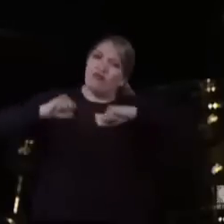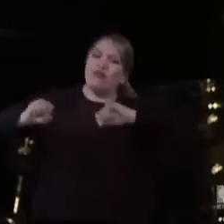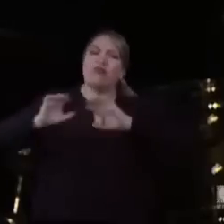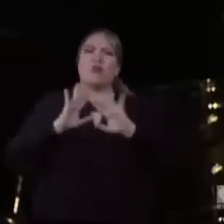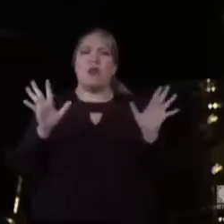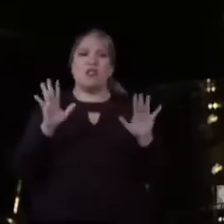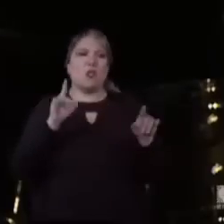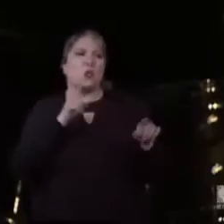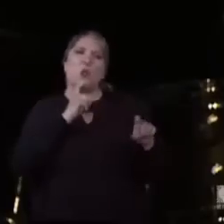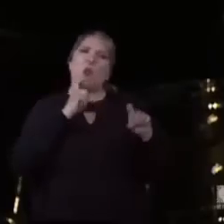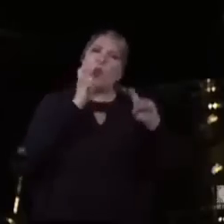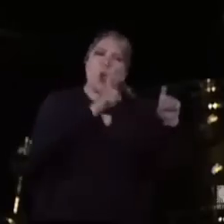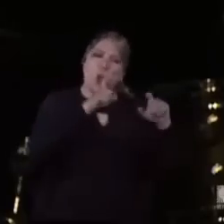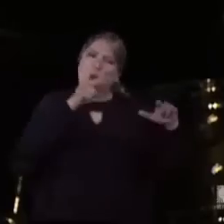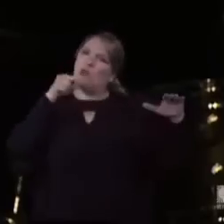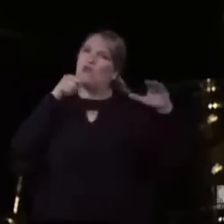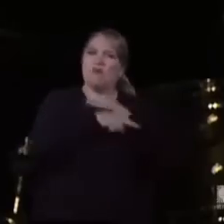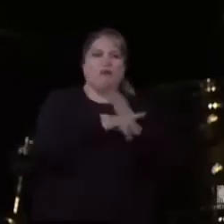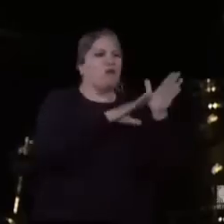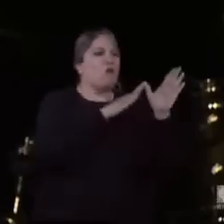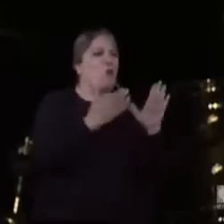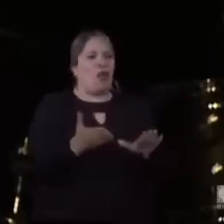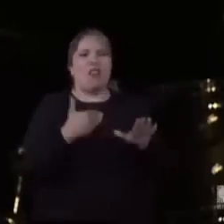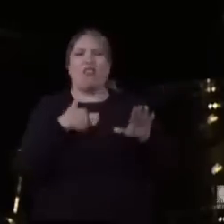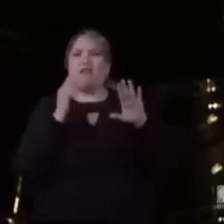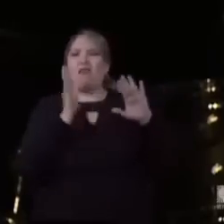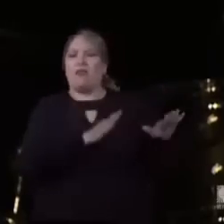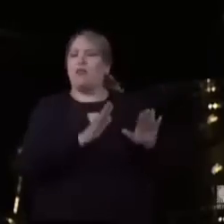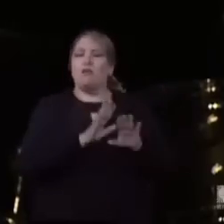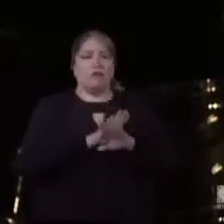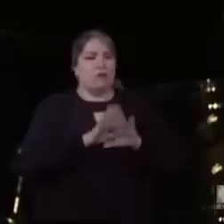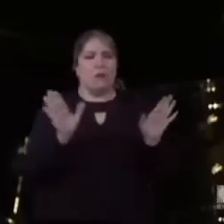la muerte y el odio y la desesperanza.